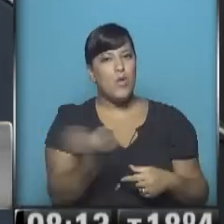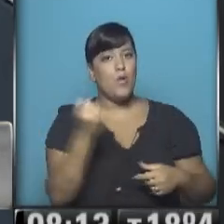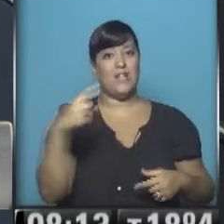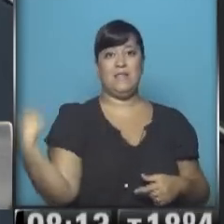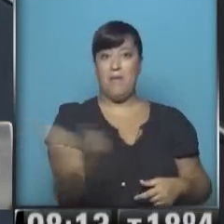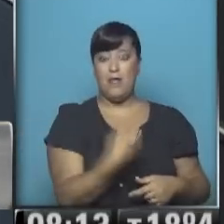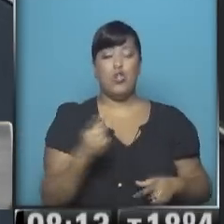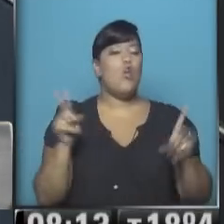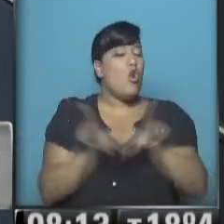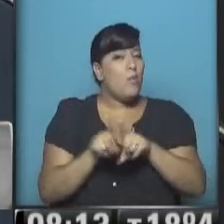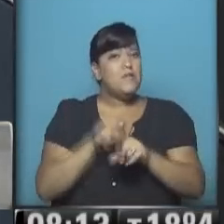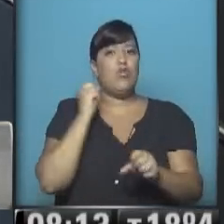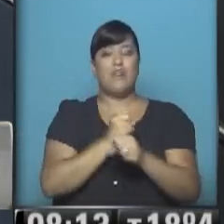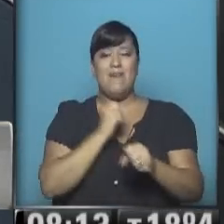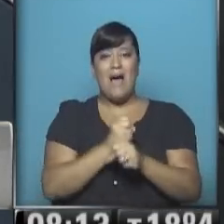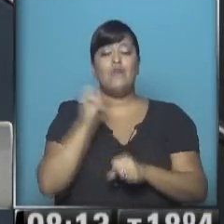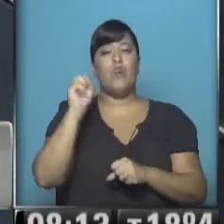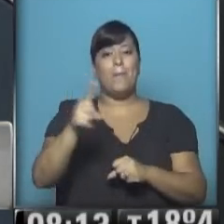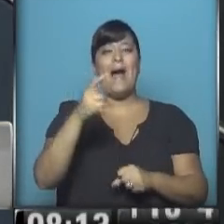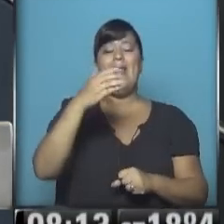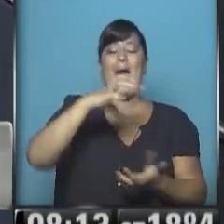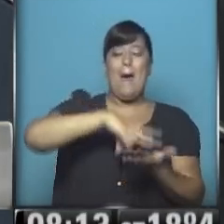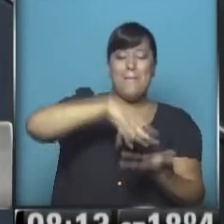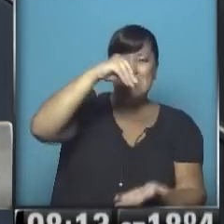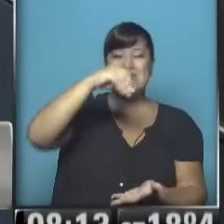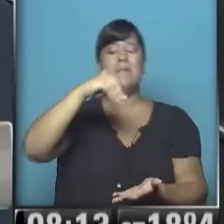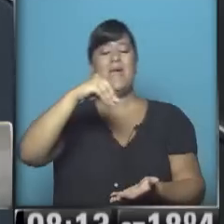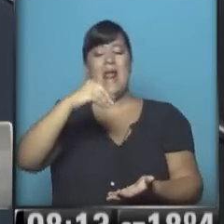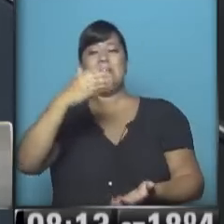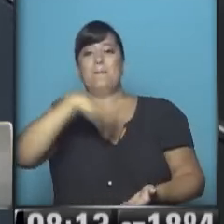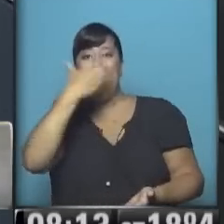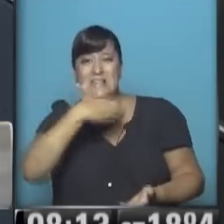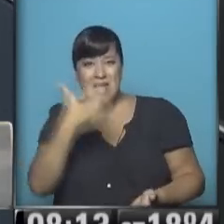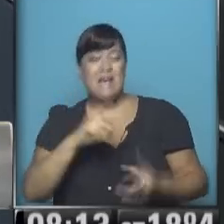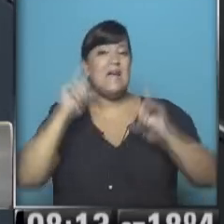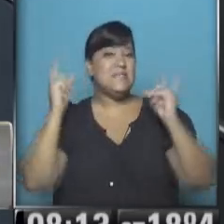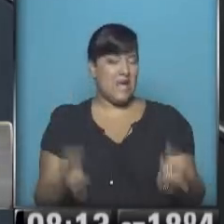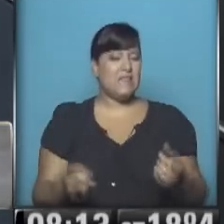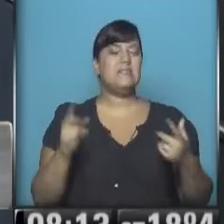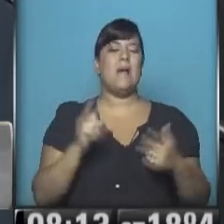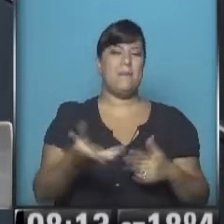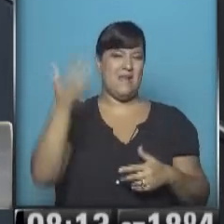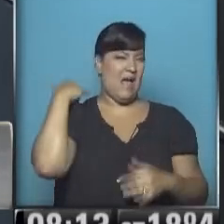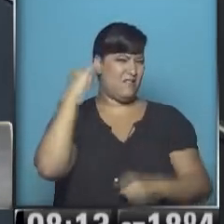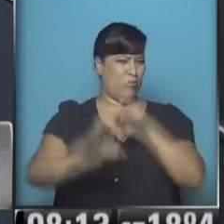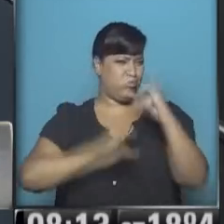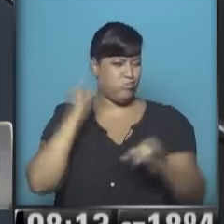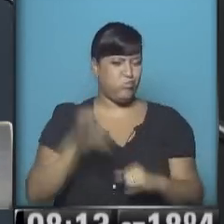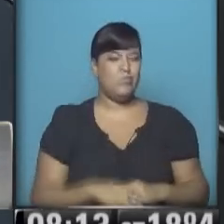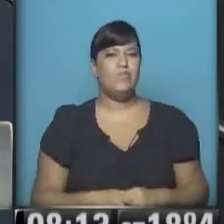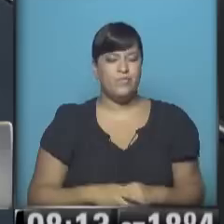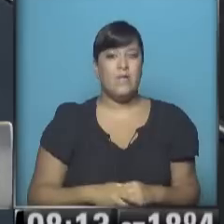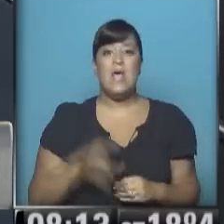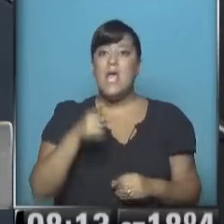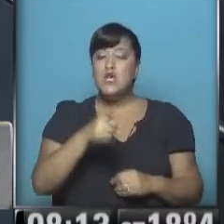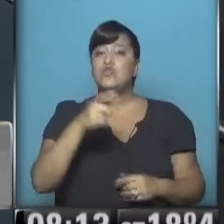estamos trabajando para el complejo de peras y manzanas y otros complejos como ya anticipé anteriormente esto